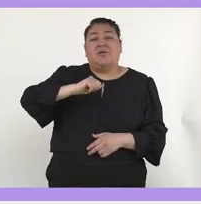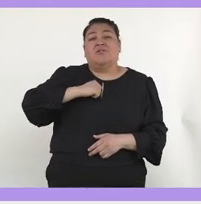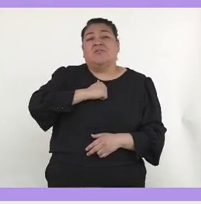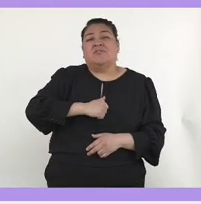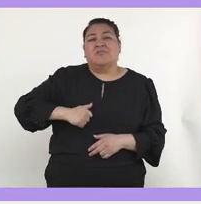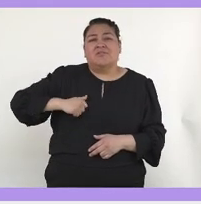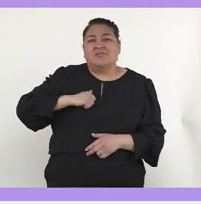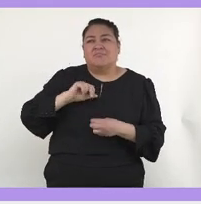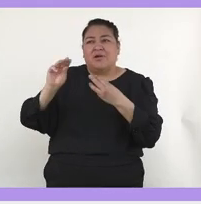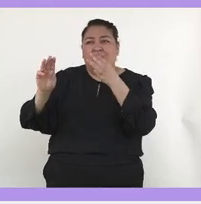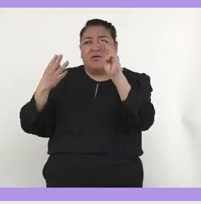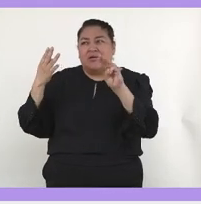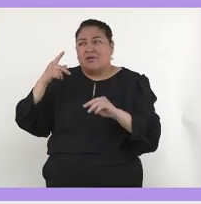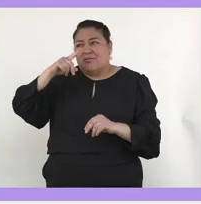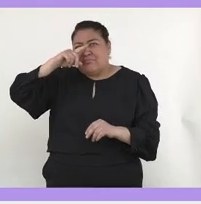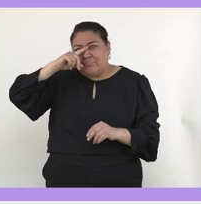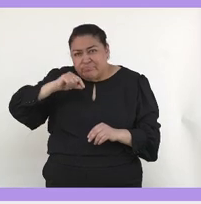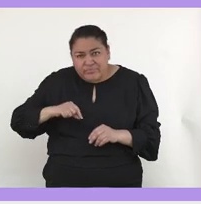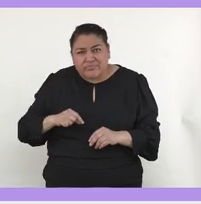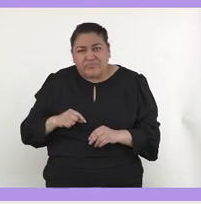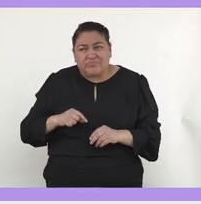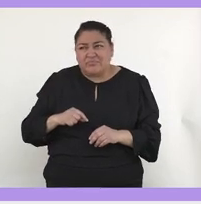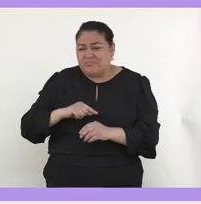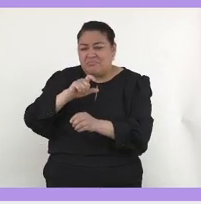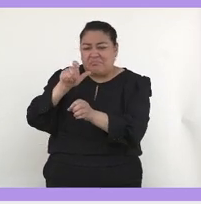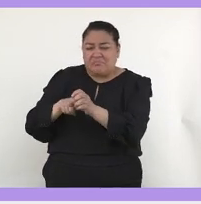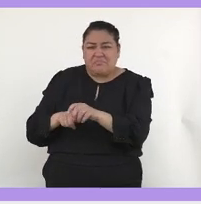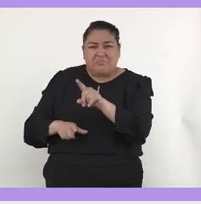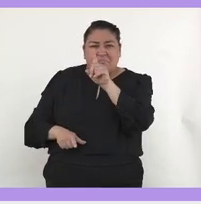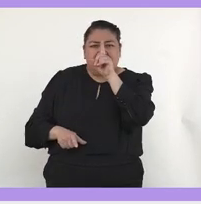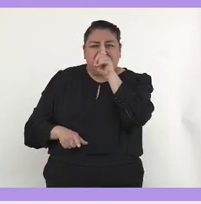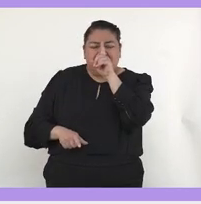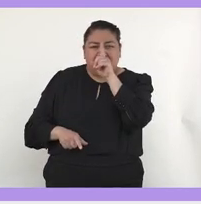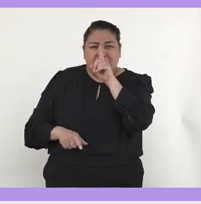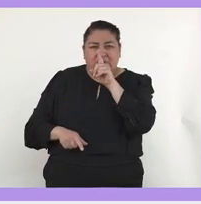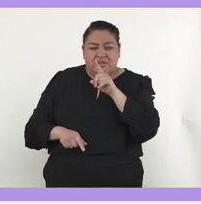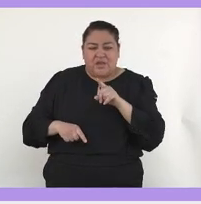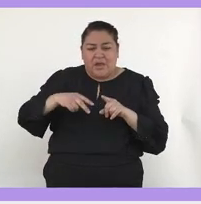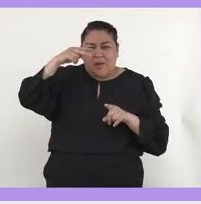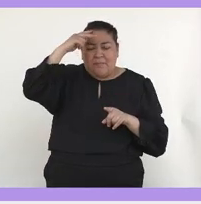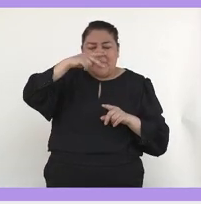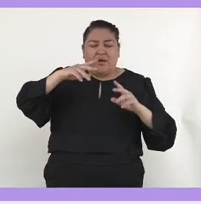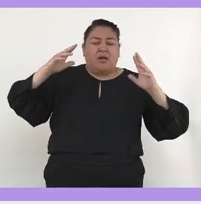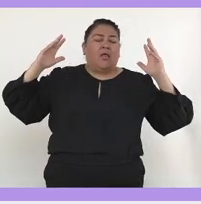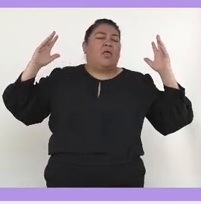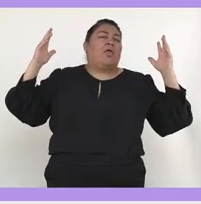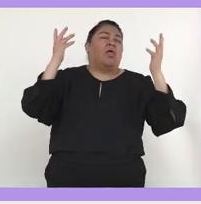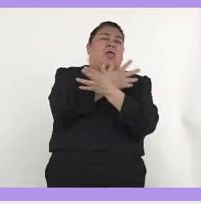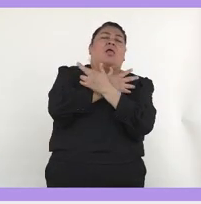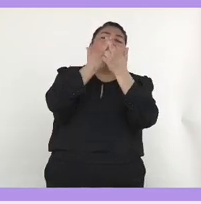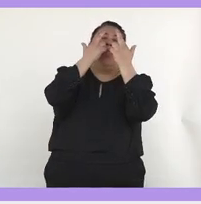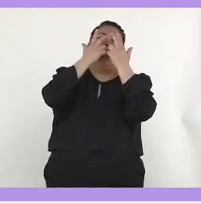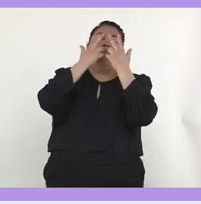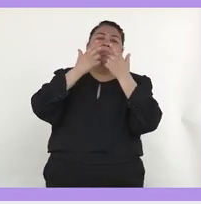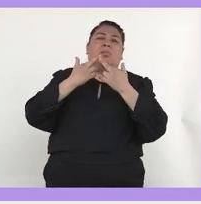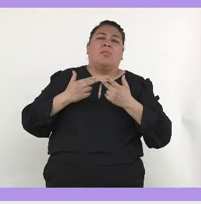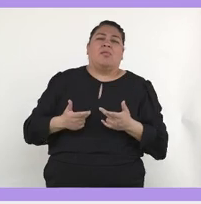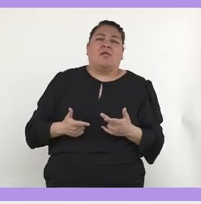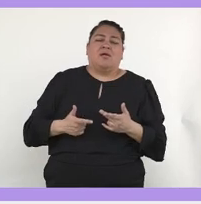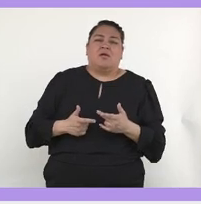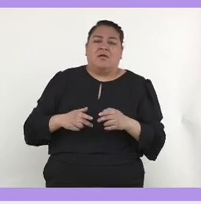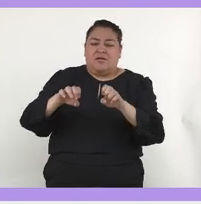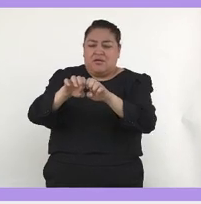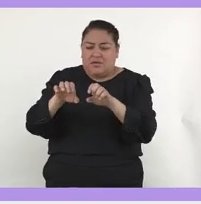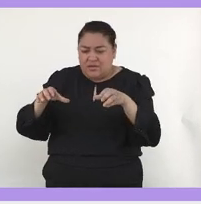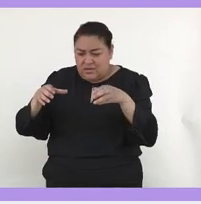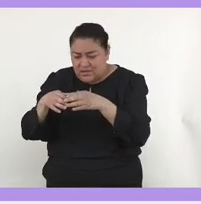clasifica al mundial pero gracias a esto México se dio cuenta que las necesidades del fútbol femenino son